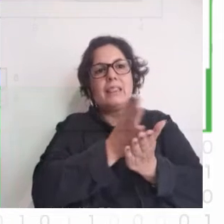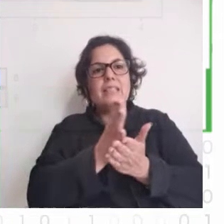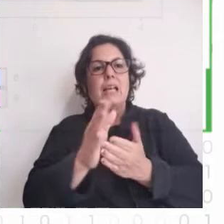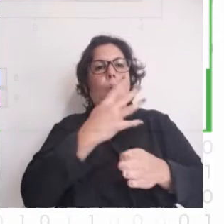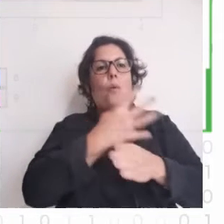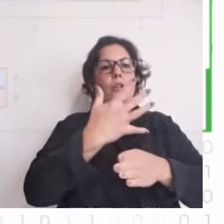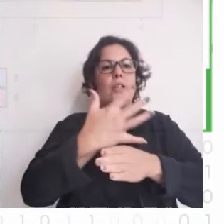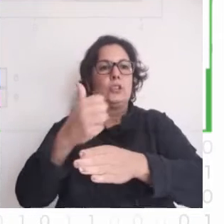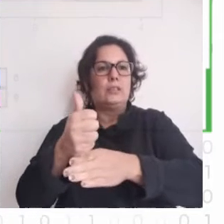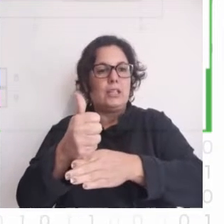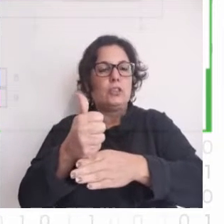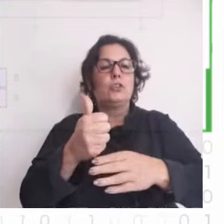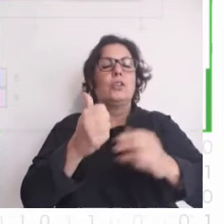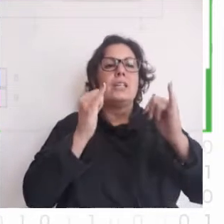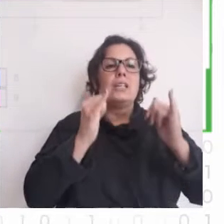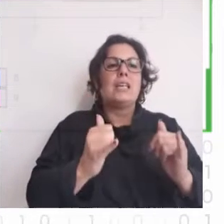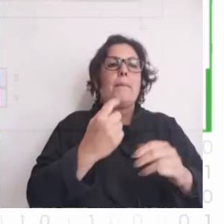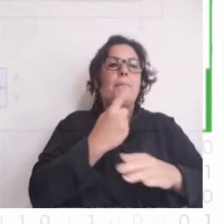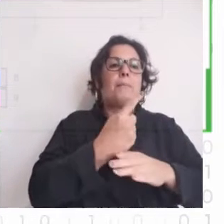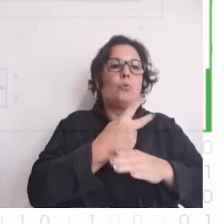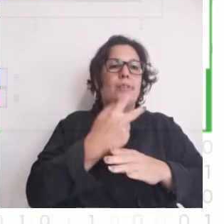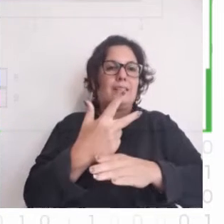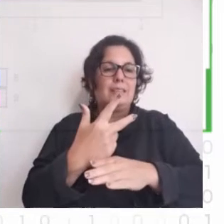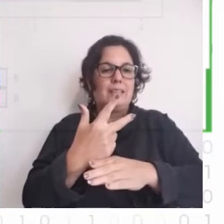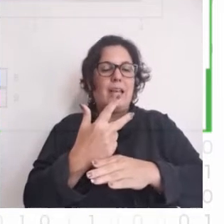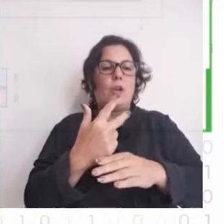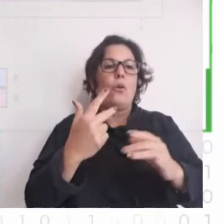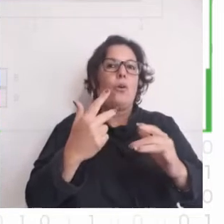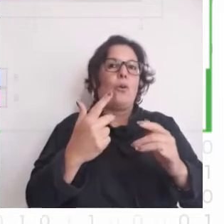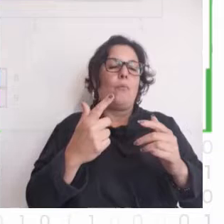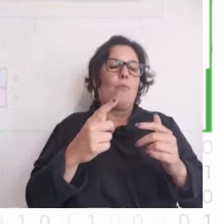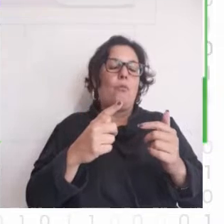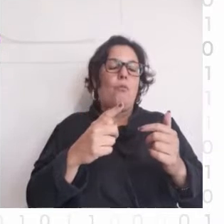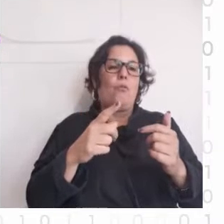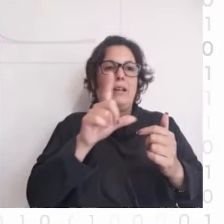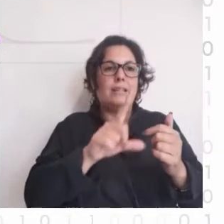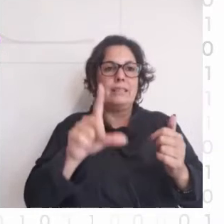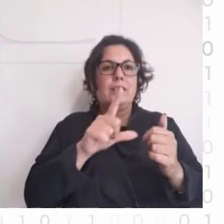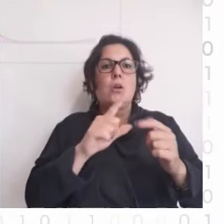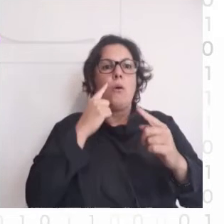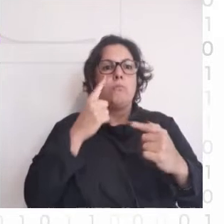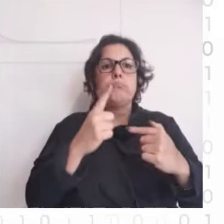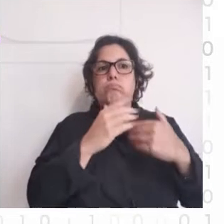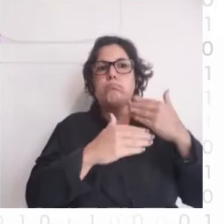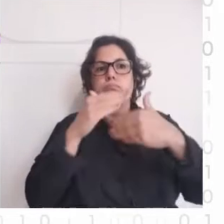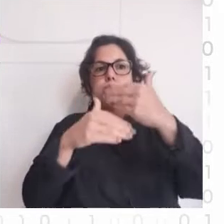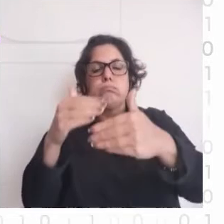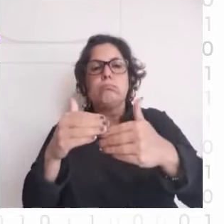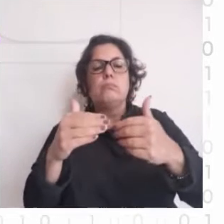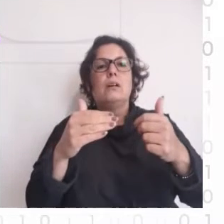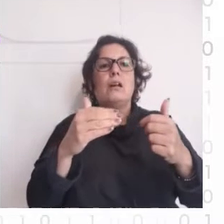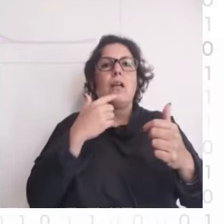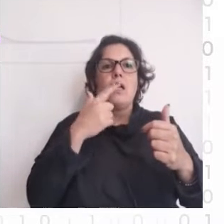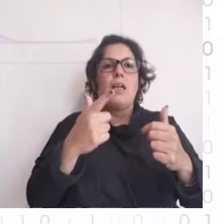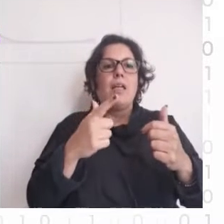quinto y sexto, y de primero, segundo y tercero de educación media. Aquí podemos ver la progresión en los aprendizajes de los estudiantes a